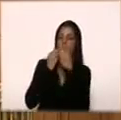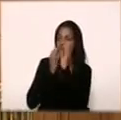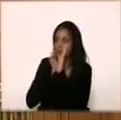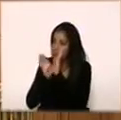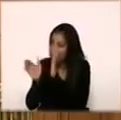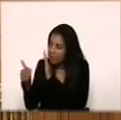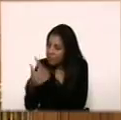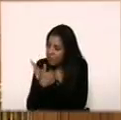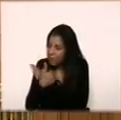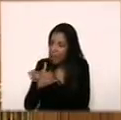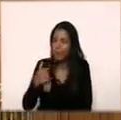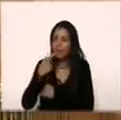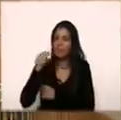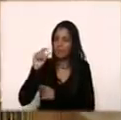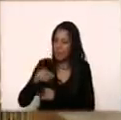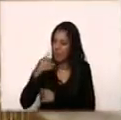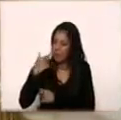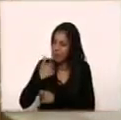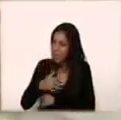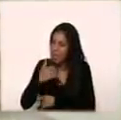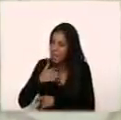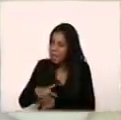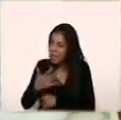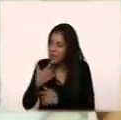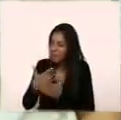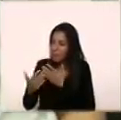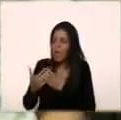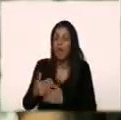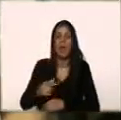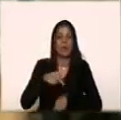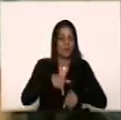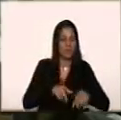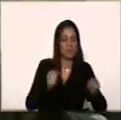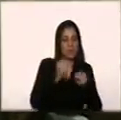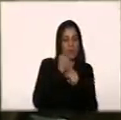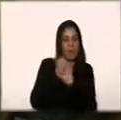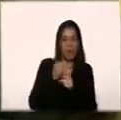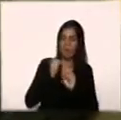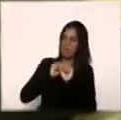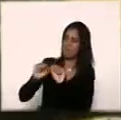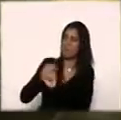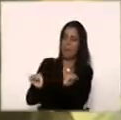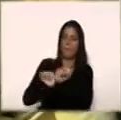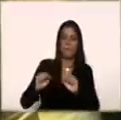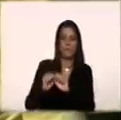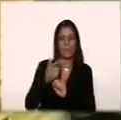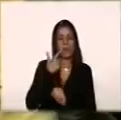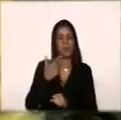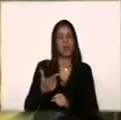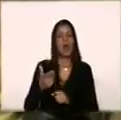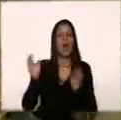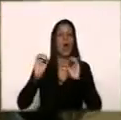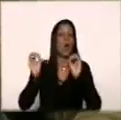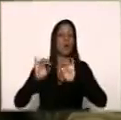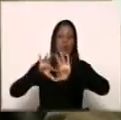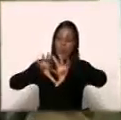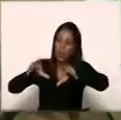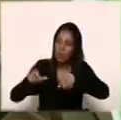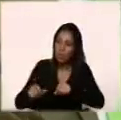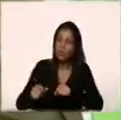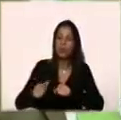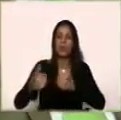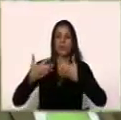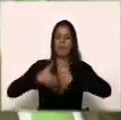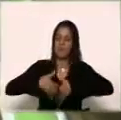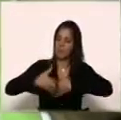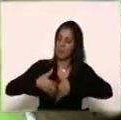que la gente lo compre. Viene a decirle basta a los que se prestan para la corrupción de producir aquí